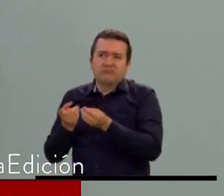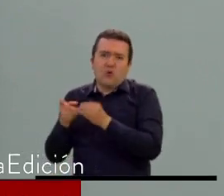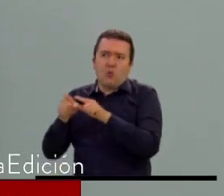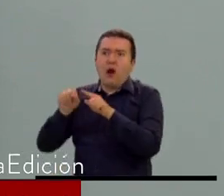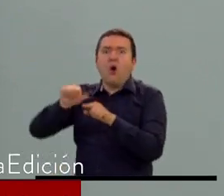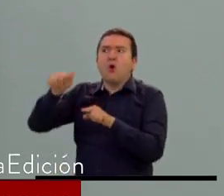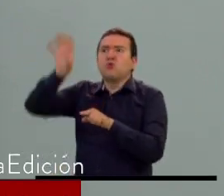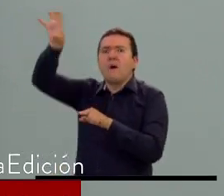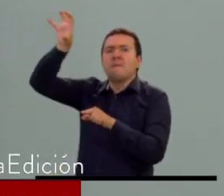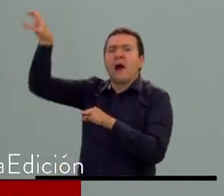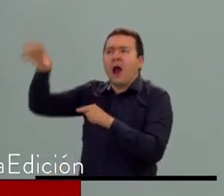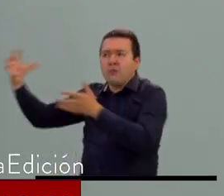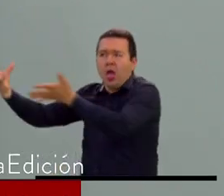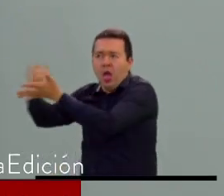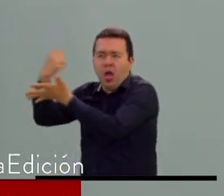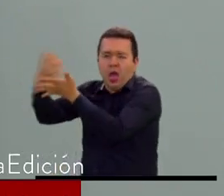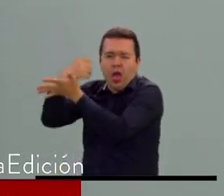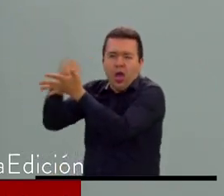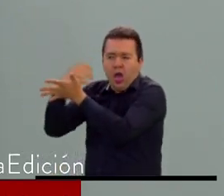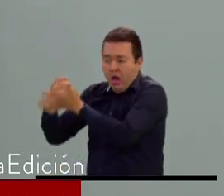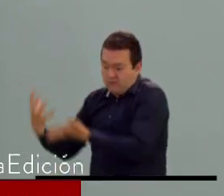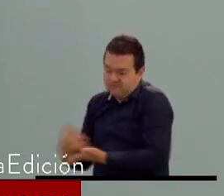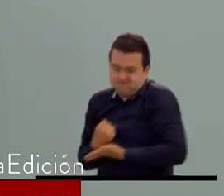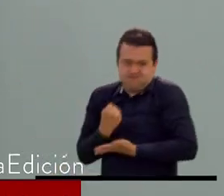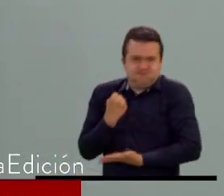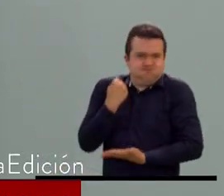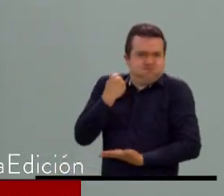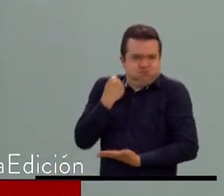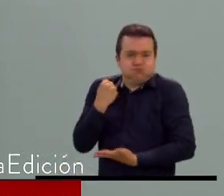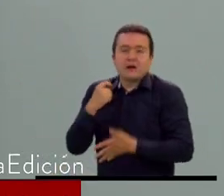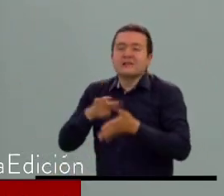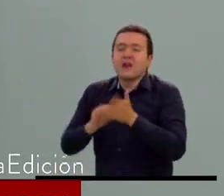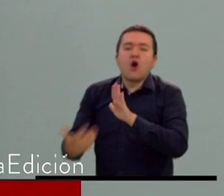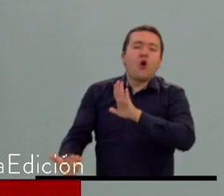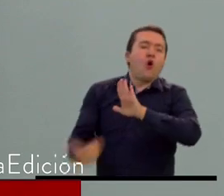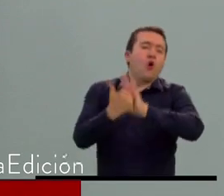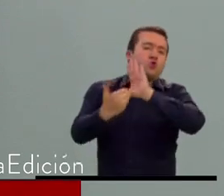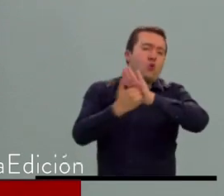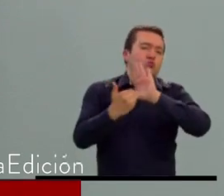exterior, lo que hacen es fortalecer sus acciones contra nuestra democracia.